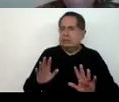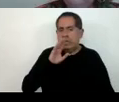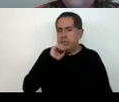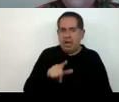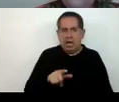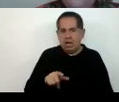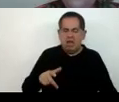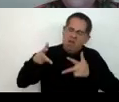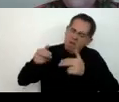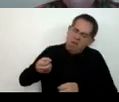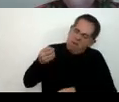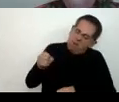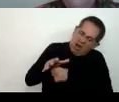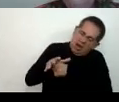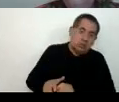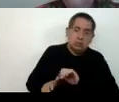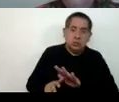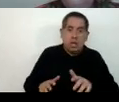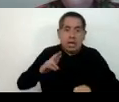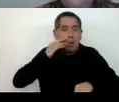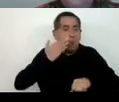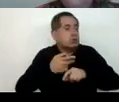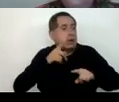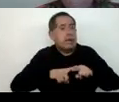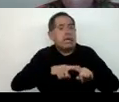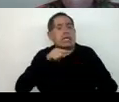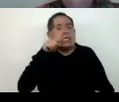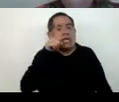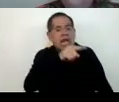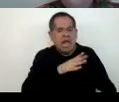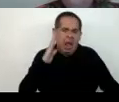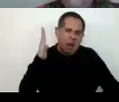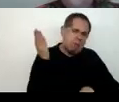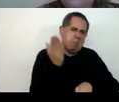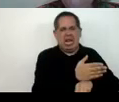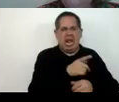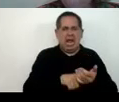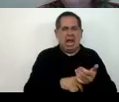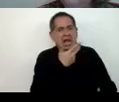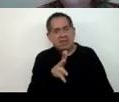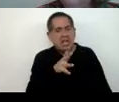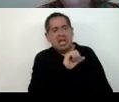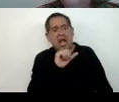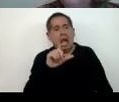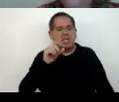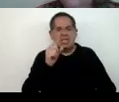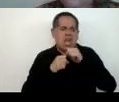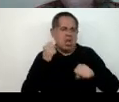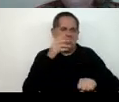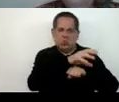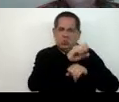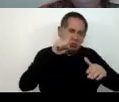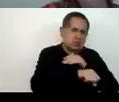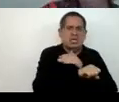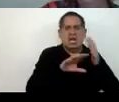esterilización forzada, y al responsable de la conducta mencionada se le impondrá una pena de 10 a 20 años de prisión. Y